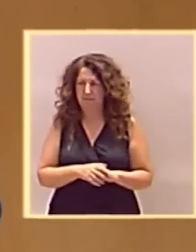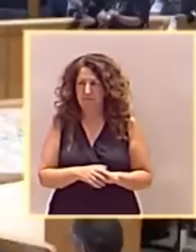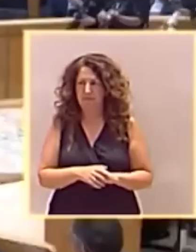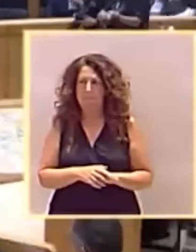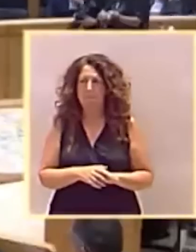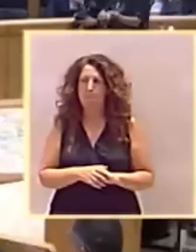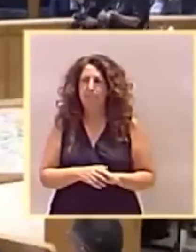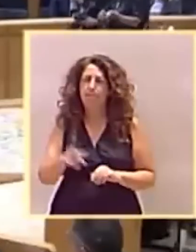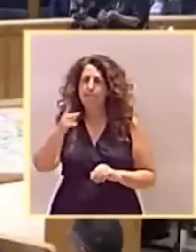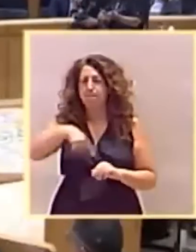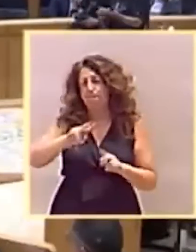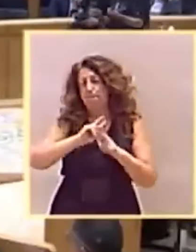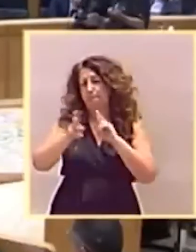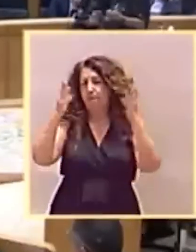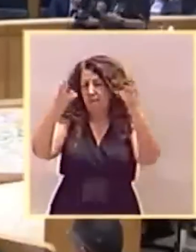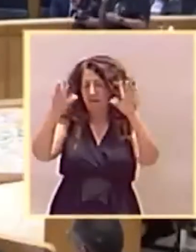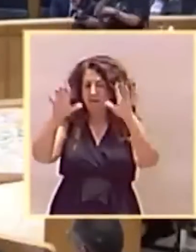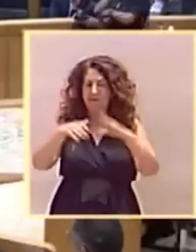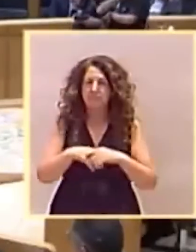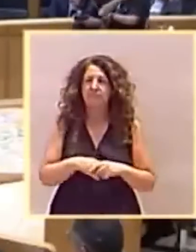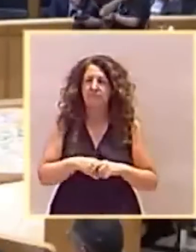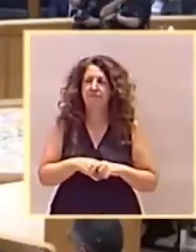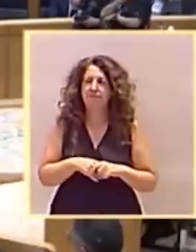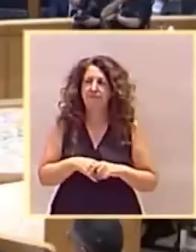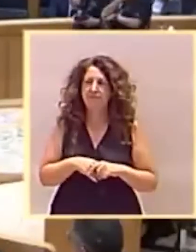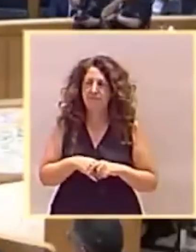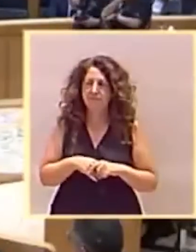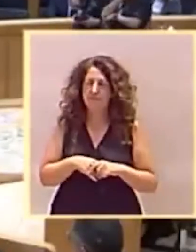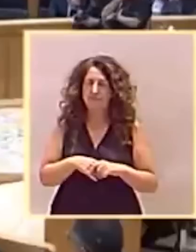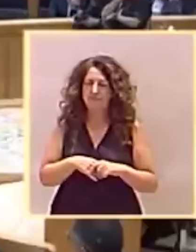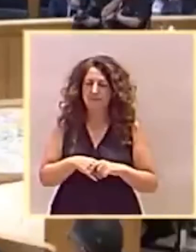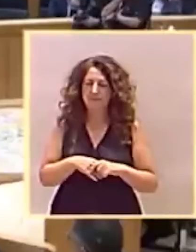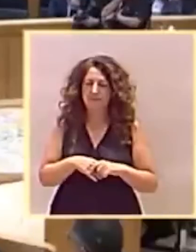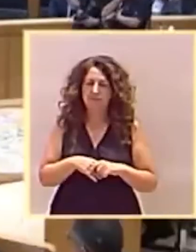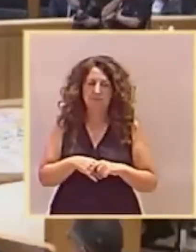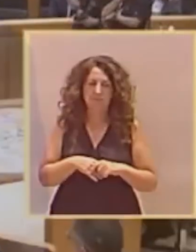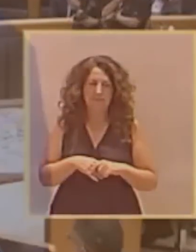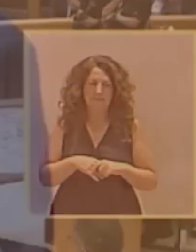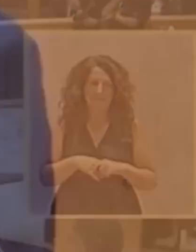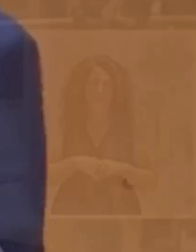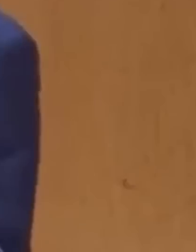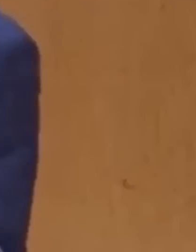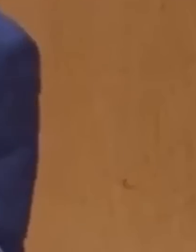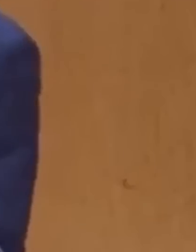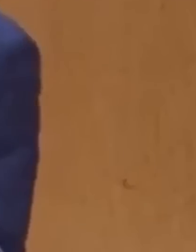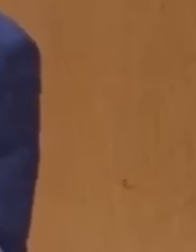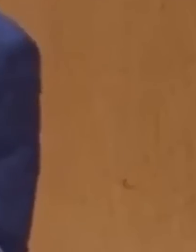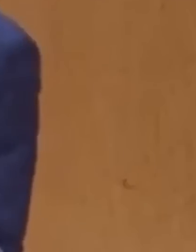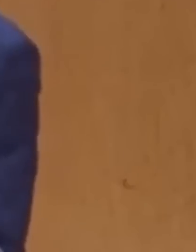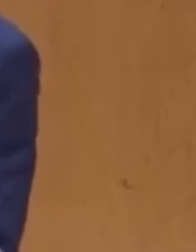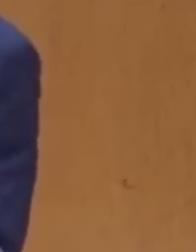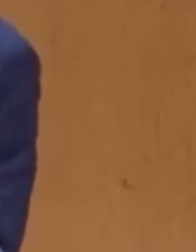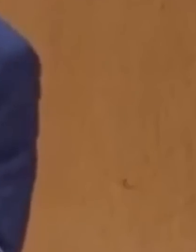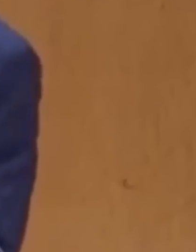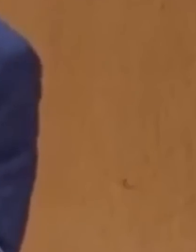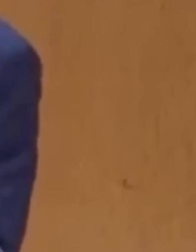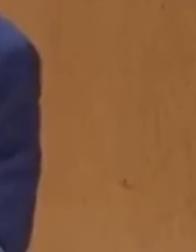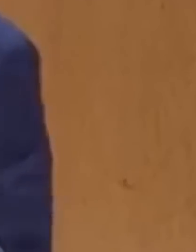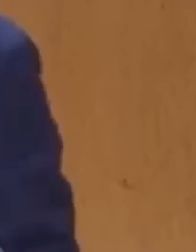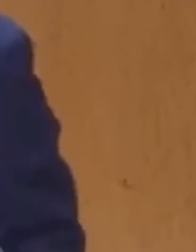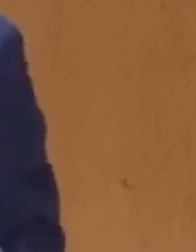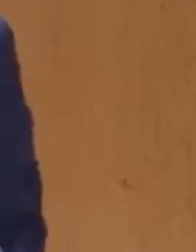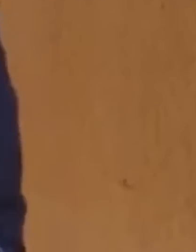recuerda suscribirte y dejarnos un like, no te cuesta nada y nos ayuda muchísimo. Ha dicho que tiene un plan, pero aún no lo tiene